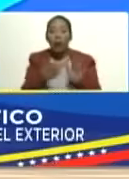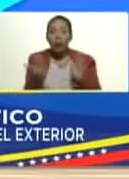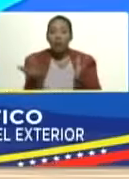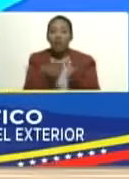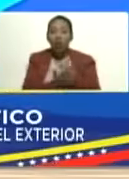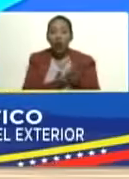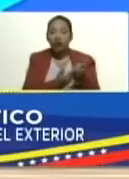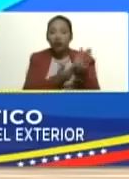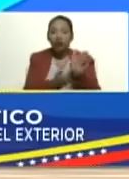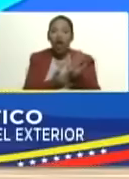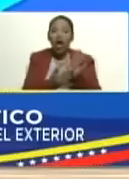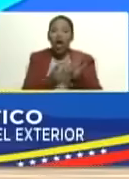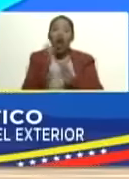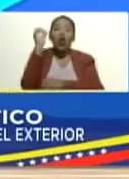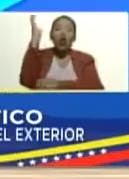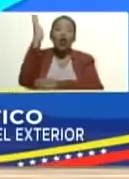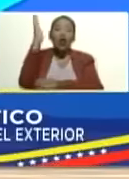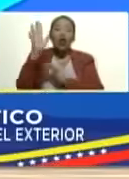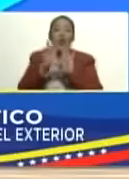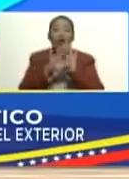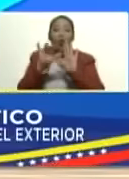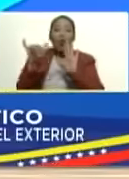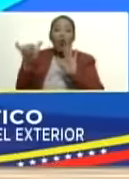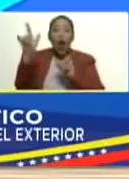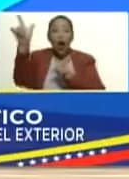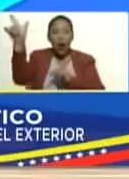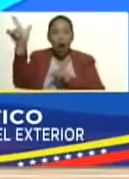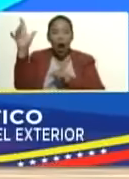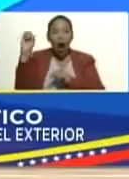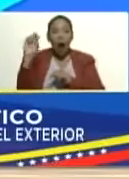Congreso Constituyente de Angostura, allá en el Orinoco,